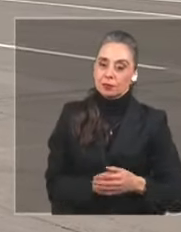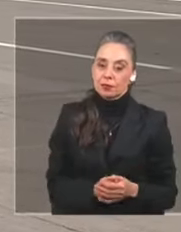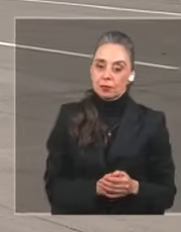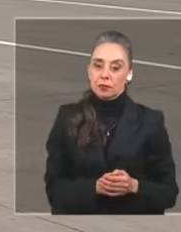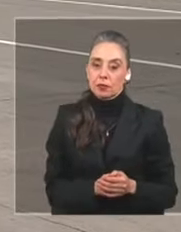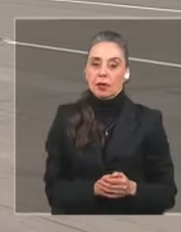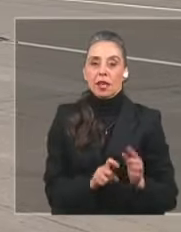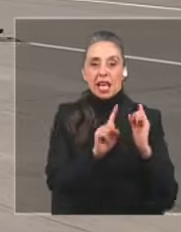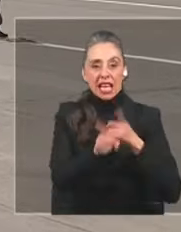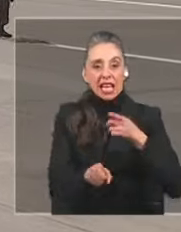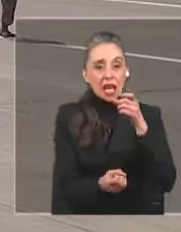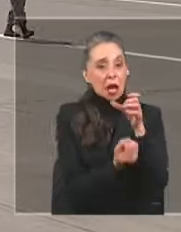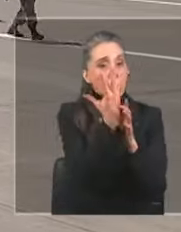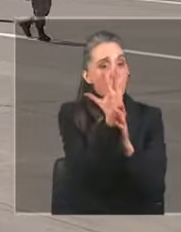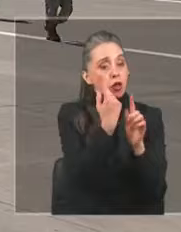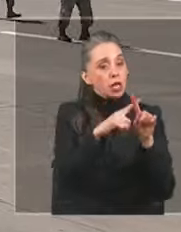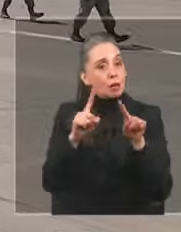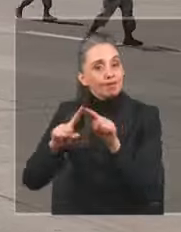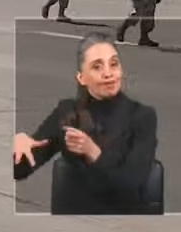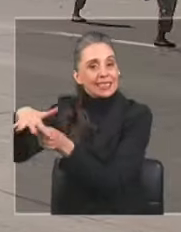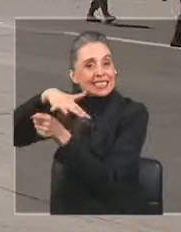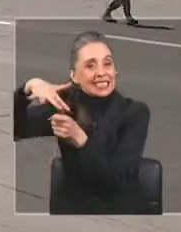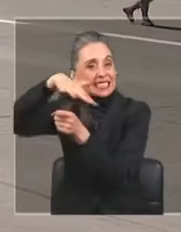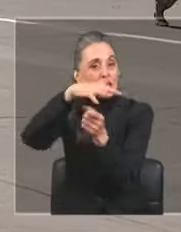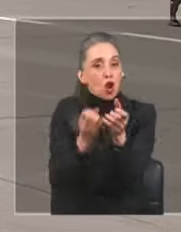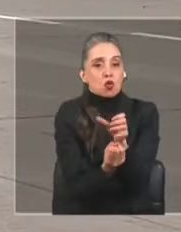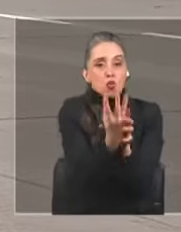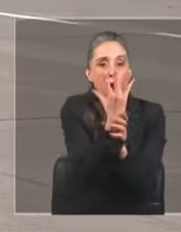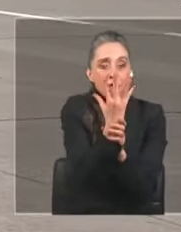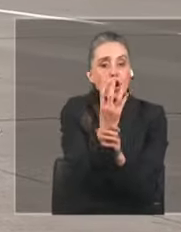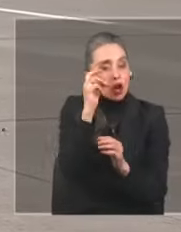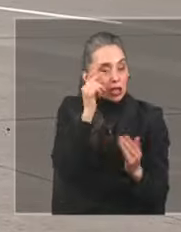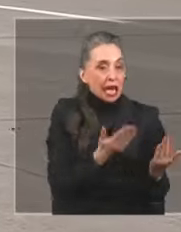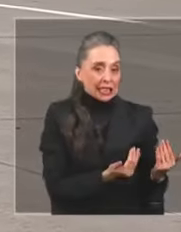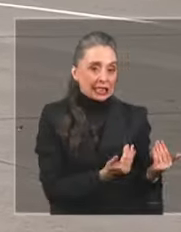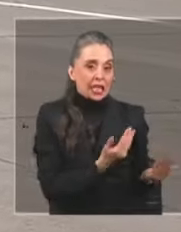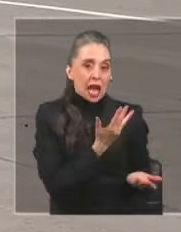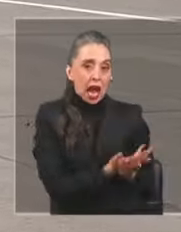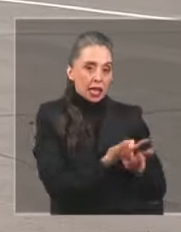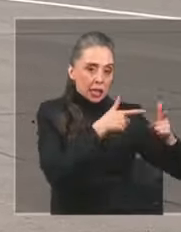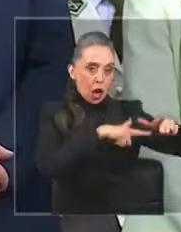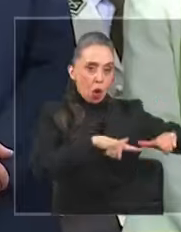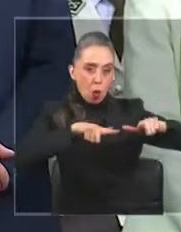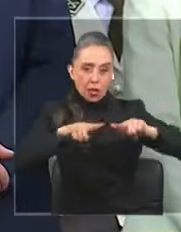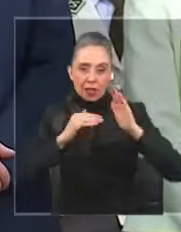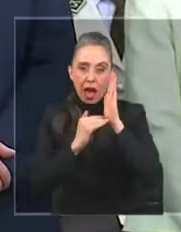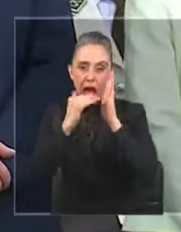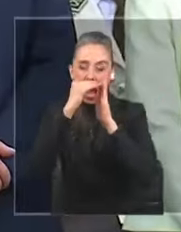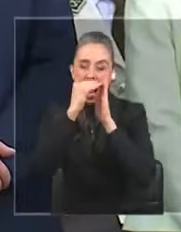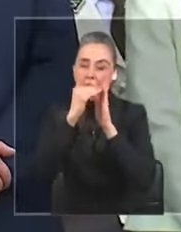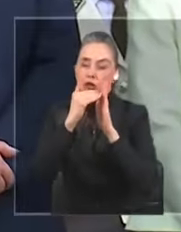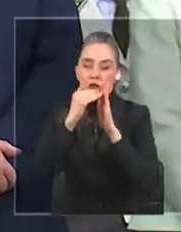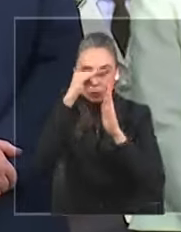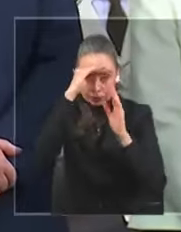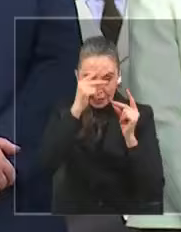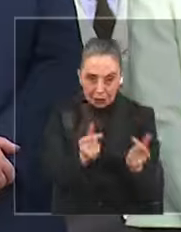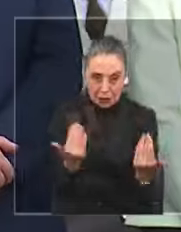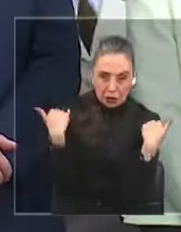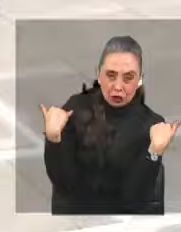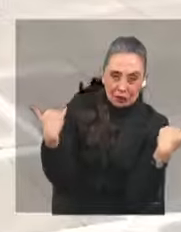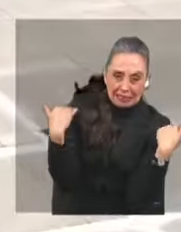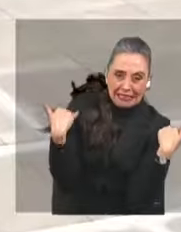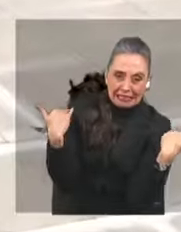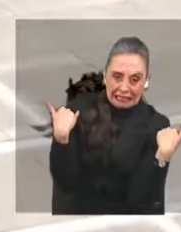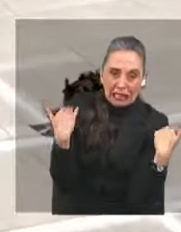La guerra moderna y los nuevos escenarios crean la necesidad de contar con unidades altamente entrenadas, capacitadas